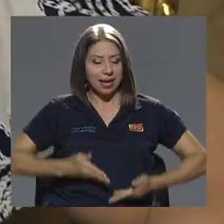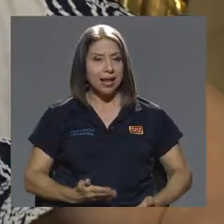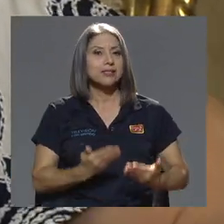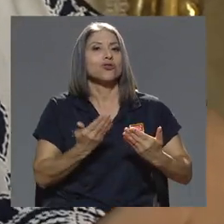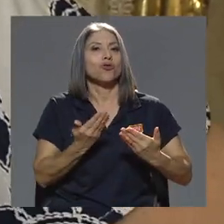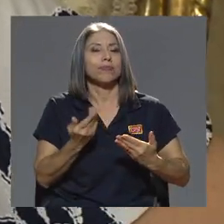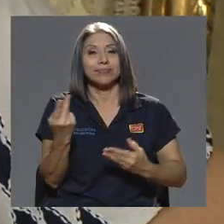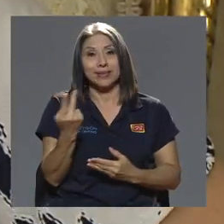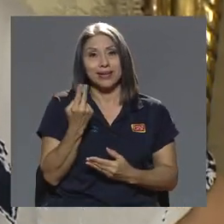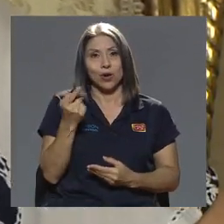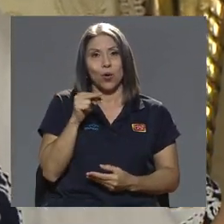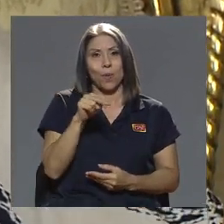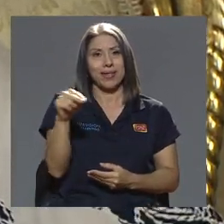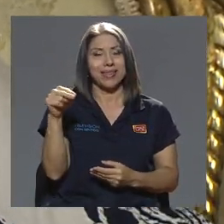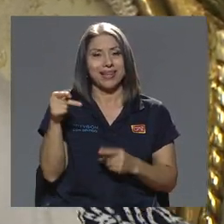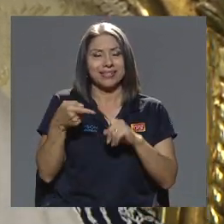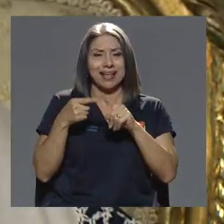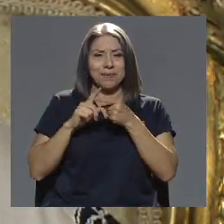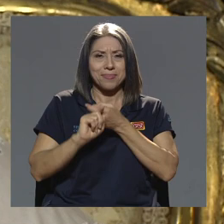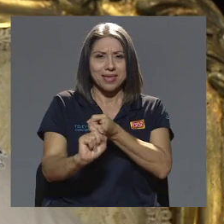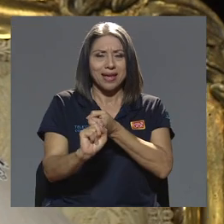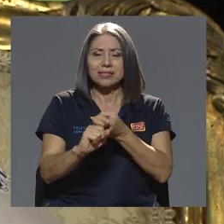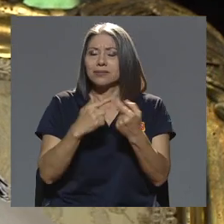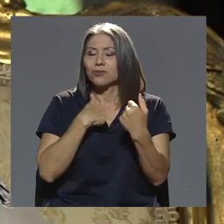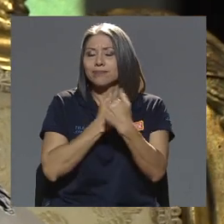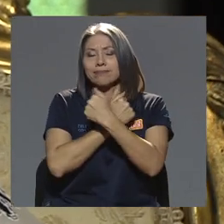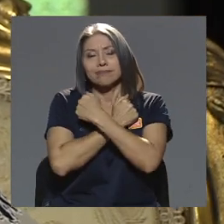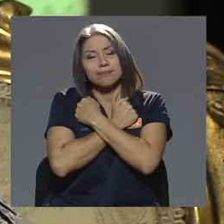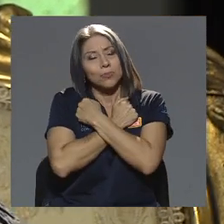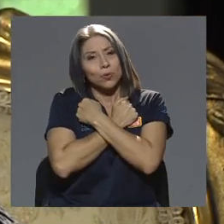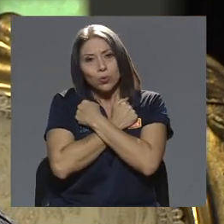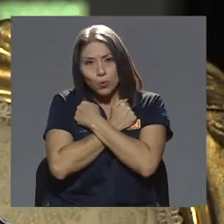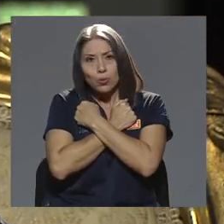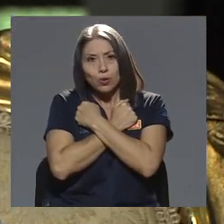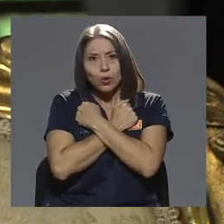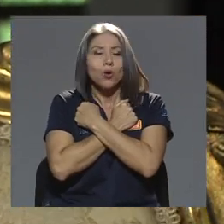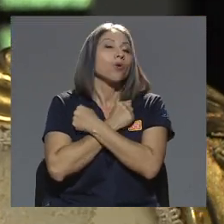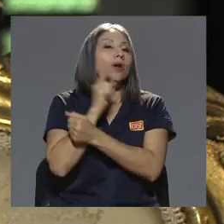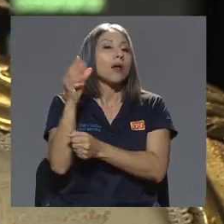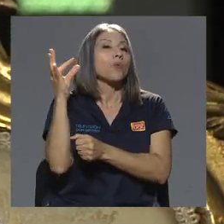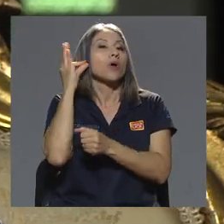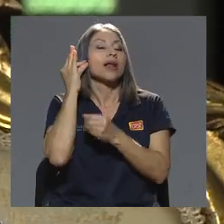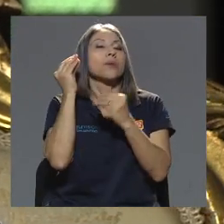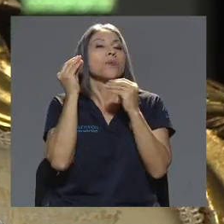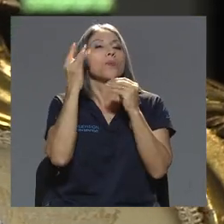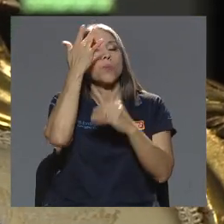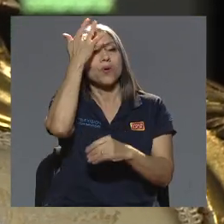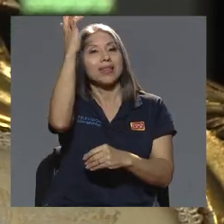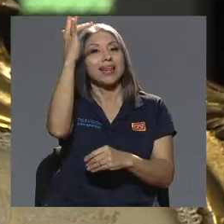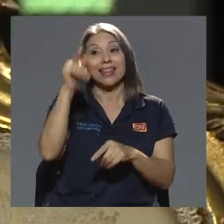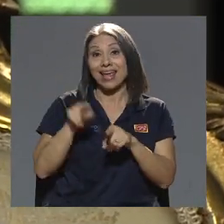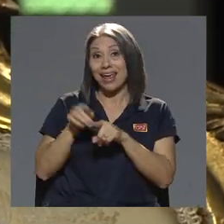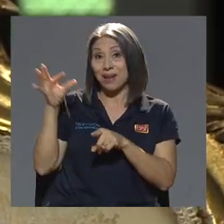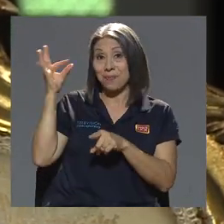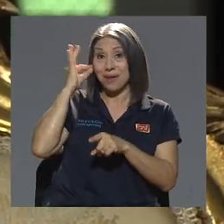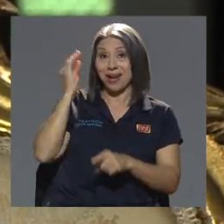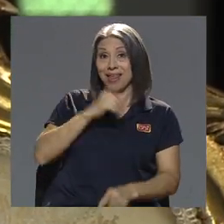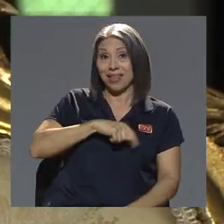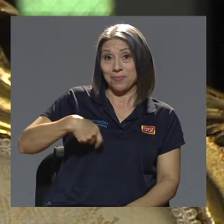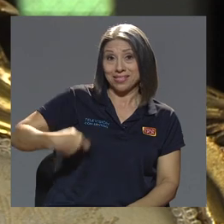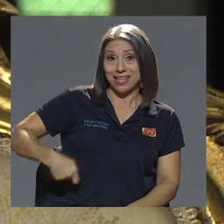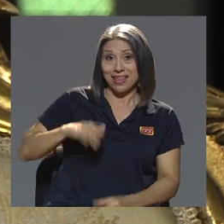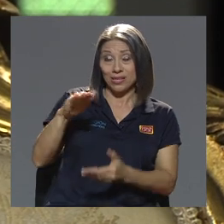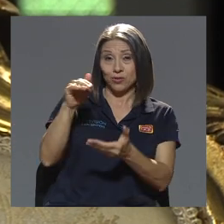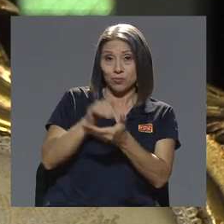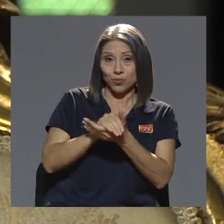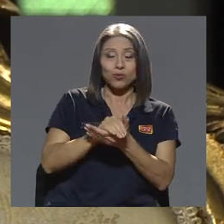fuimos amigas. Yo la quise muchísimo, era una mujer muy inteligente. Hermana del presidente. Hermana de Rafael Ángel, su esposo. Sí.